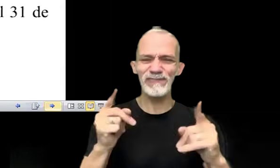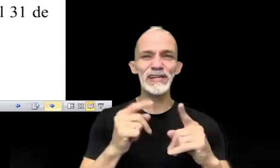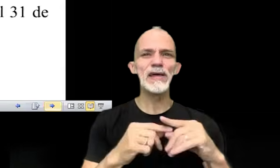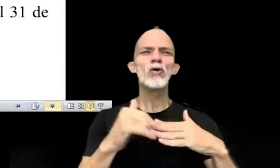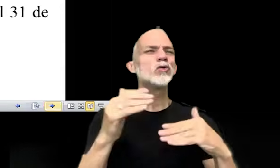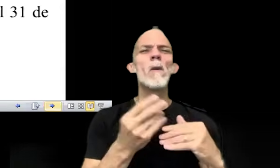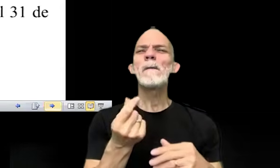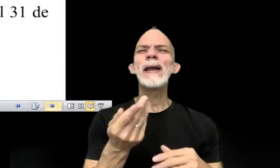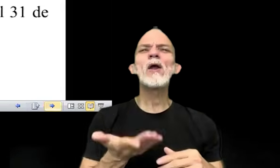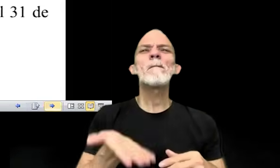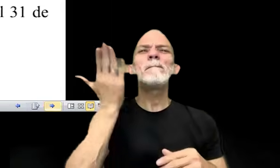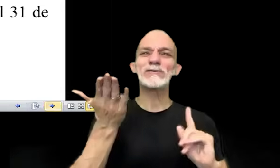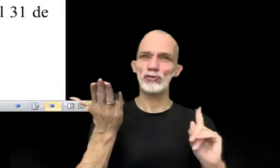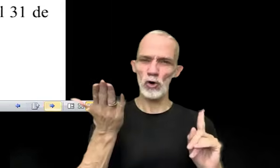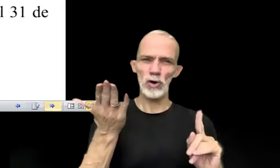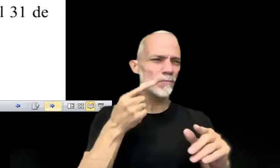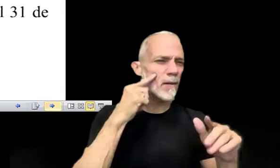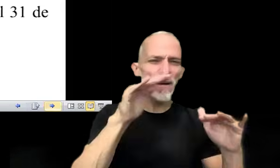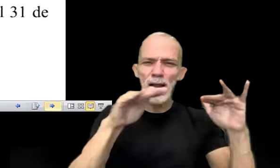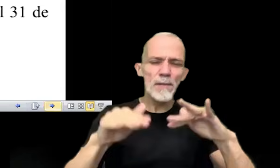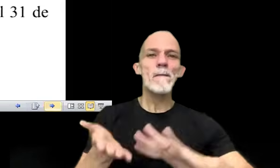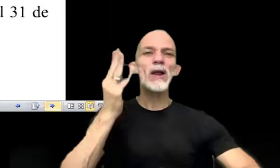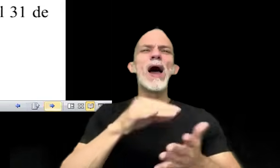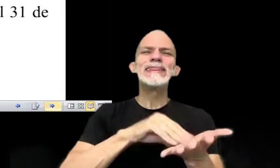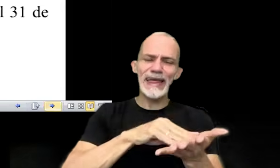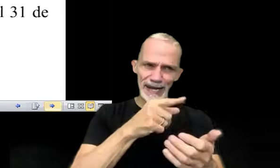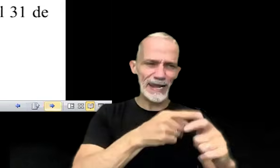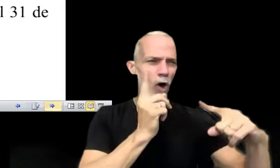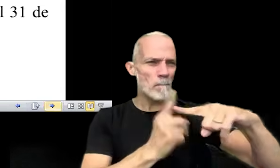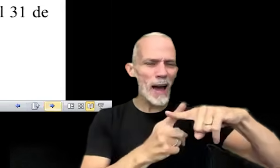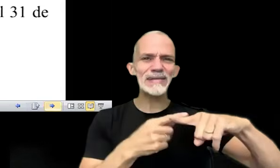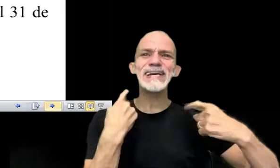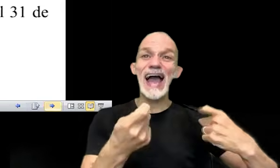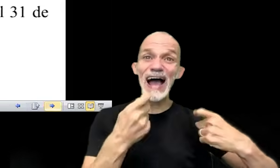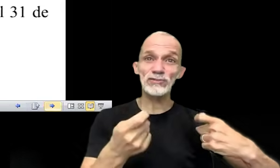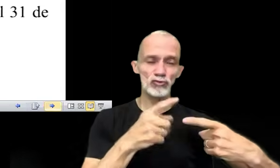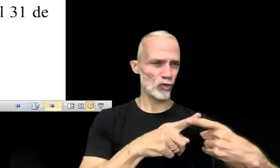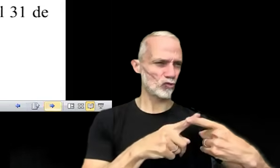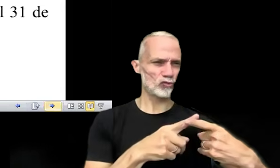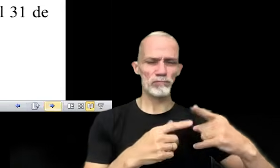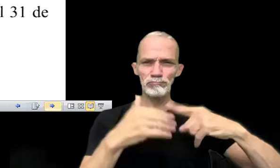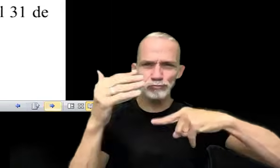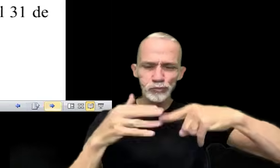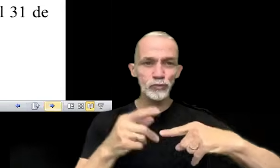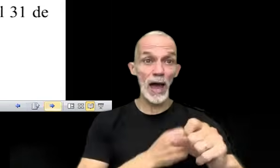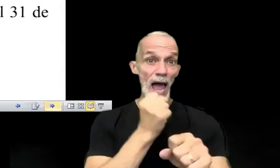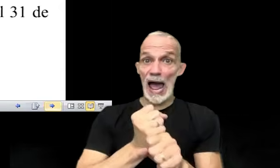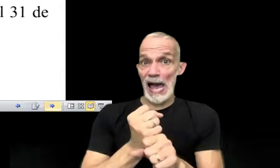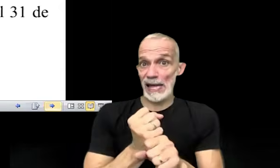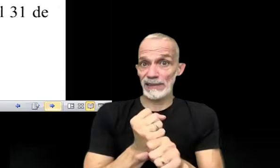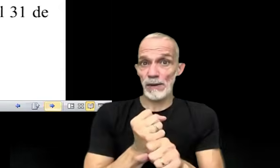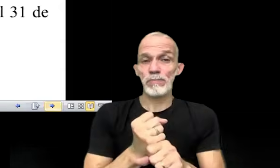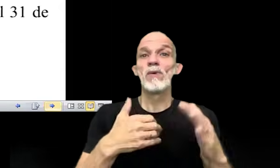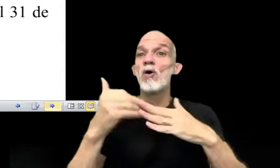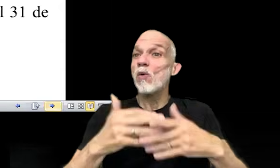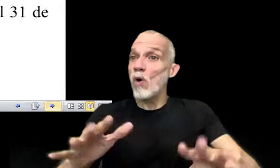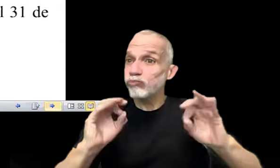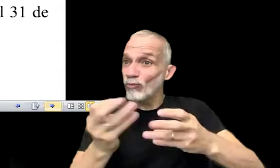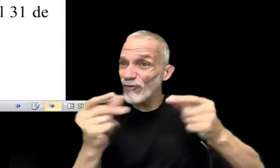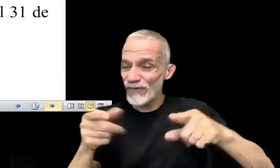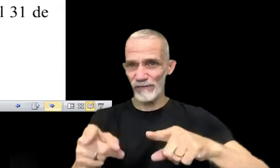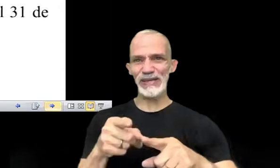al mayor valor, ¿sí? Voy a evaluar primero el terreno más todos los gastos necesarios hasta el fin de